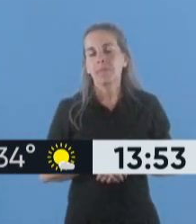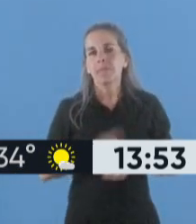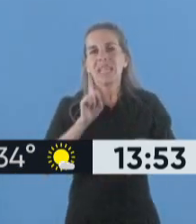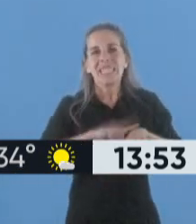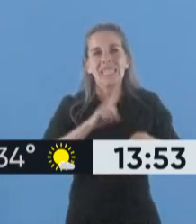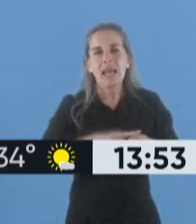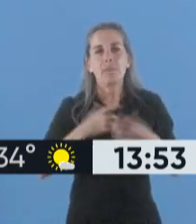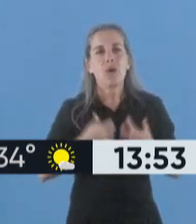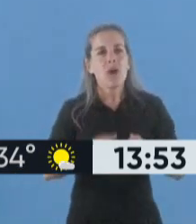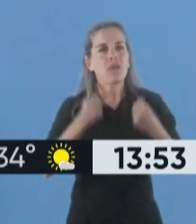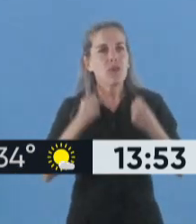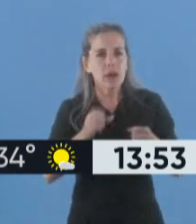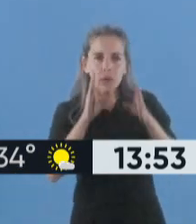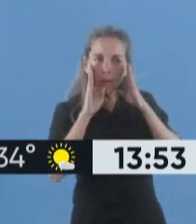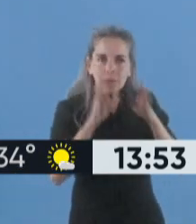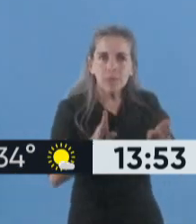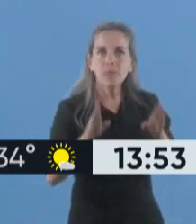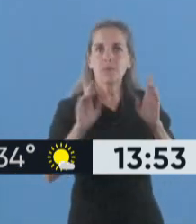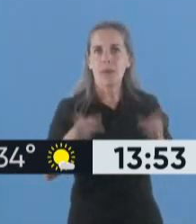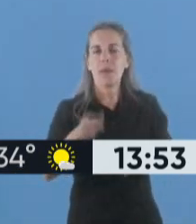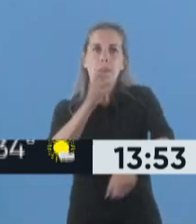que dedicaron al vacunar.